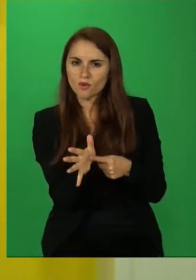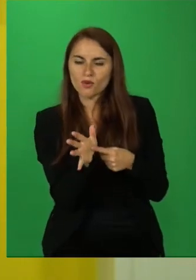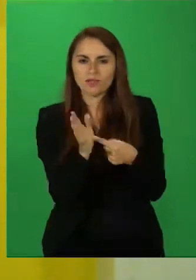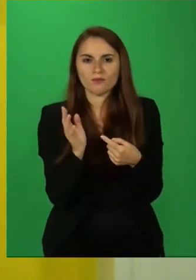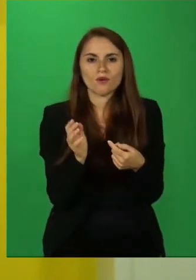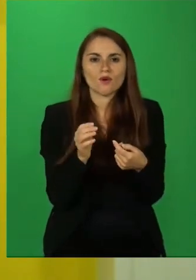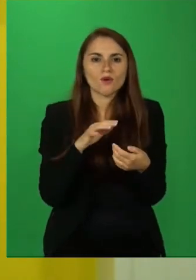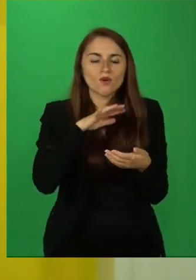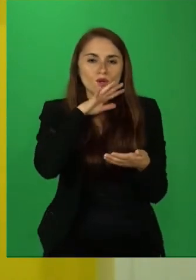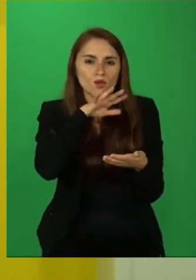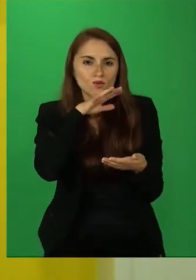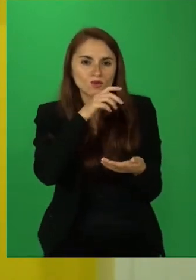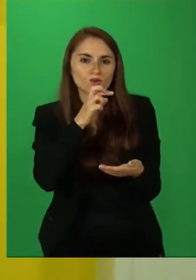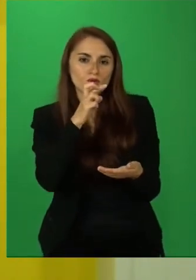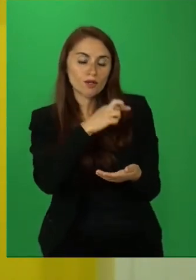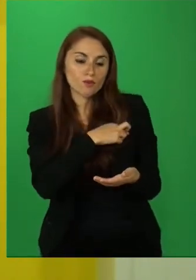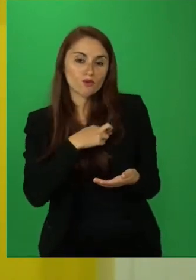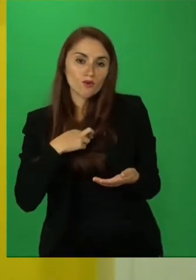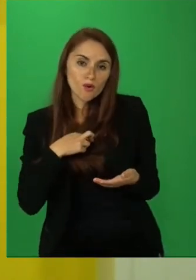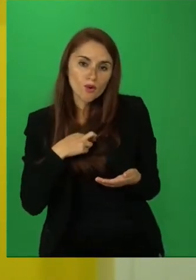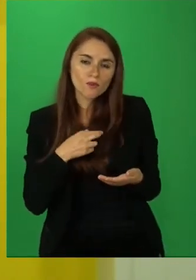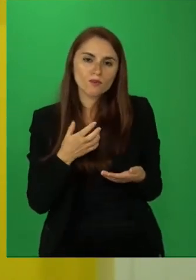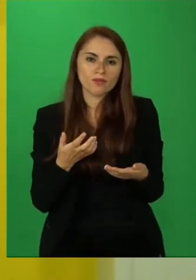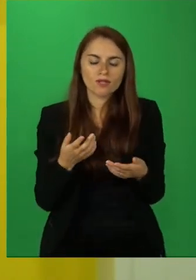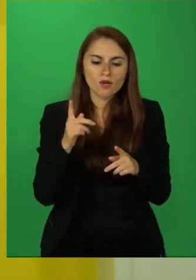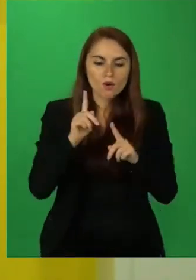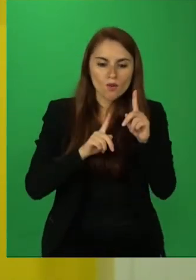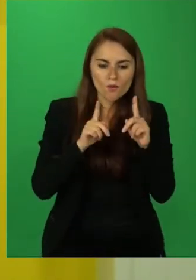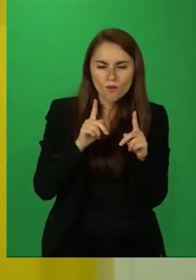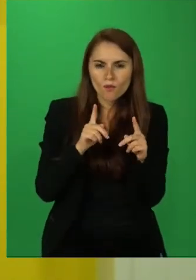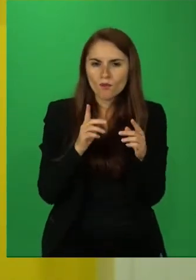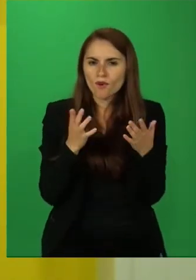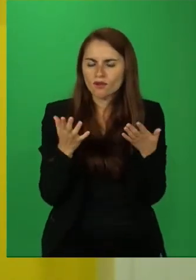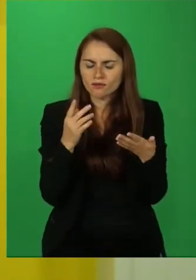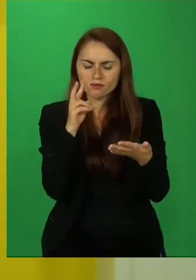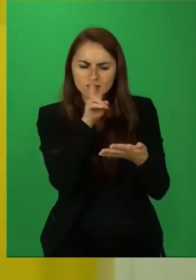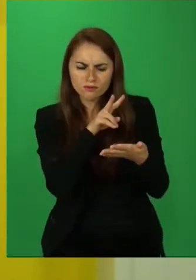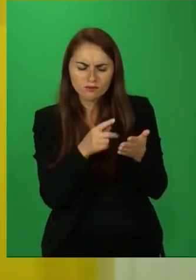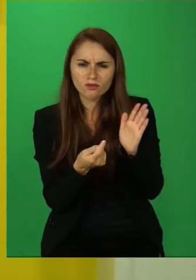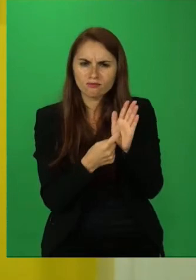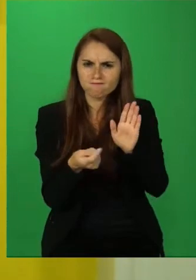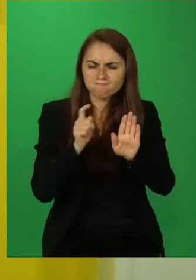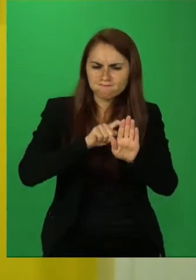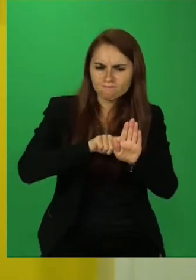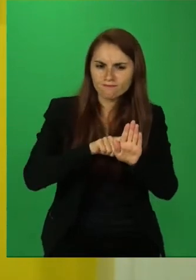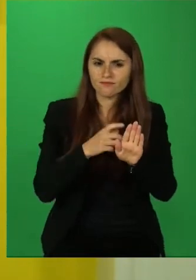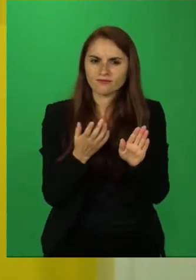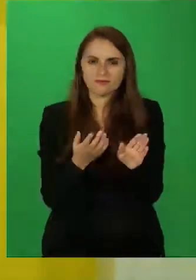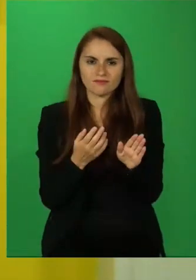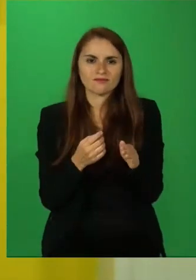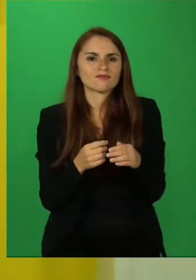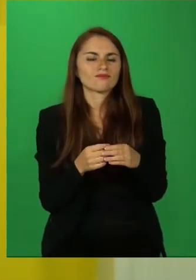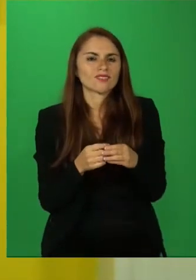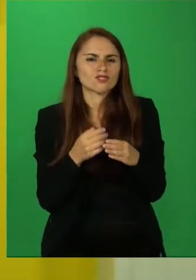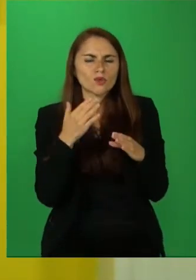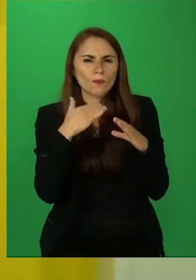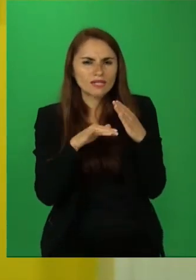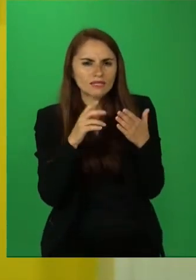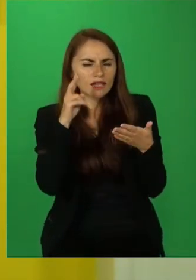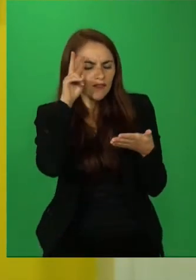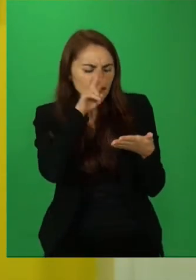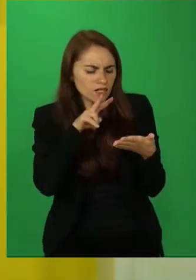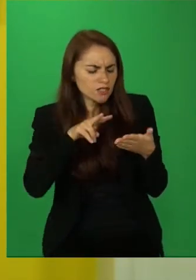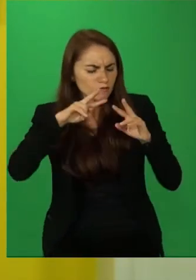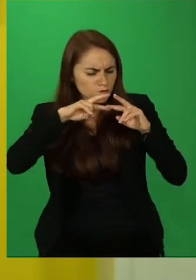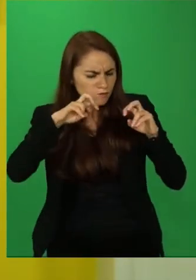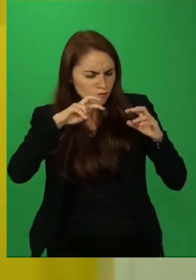fíjate en el uso de pronombre, alguna figura literaria, algún mensaje oculto detrás, algo